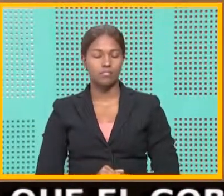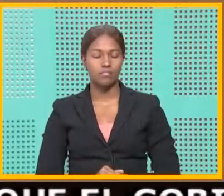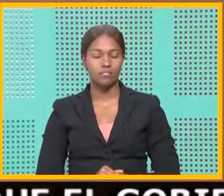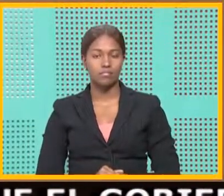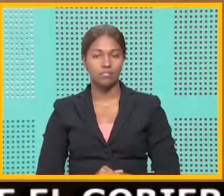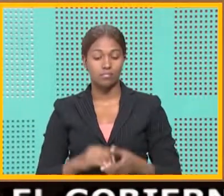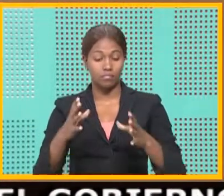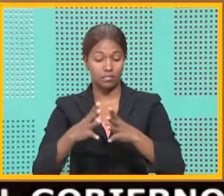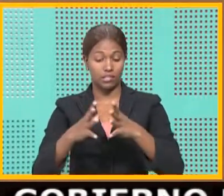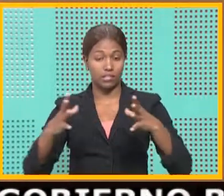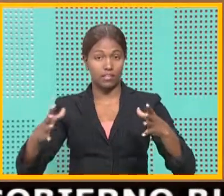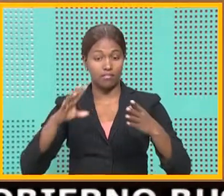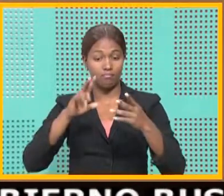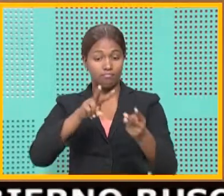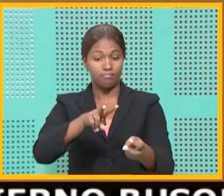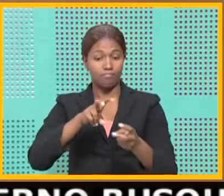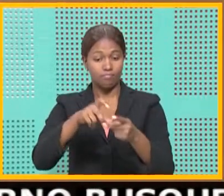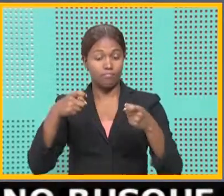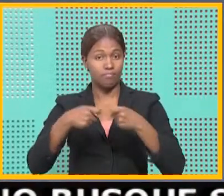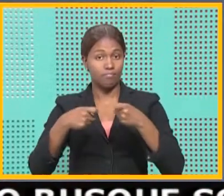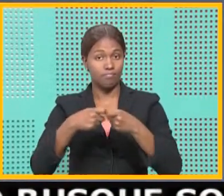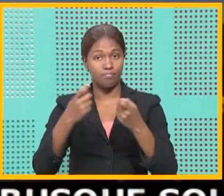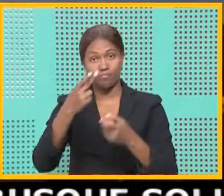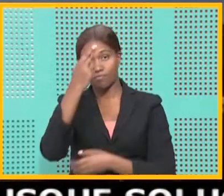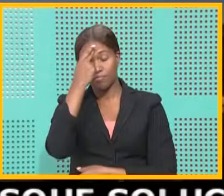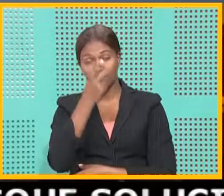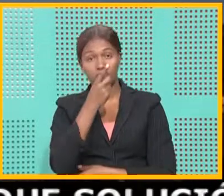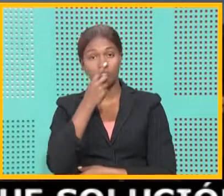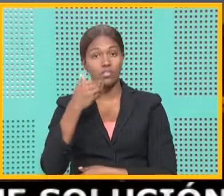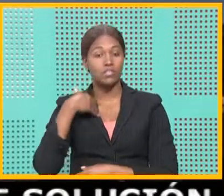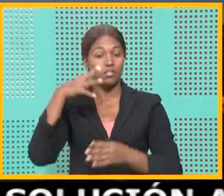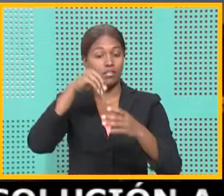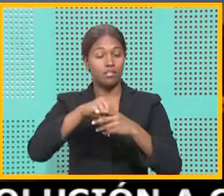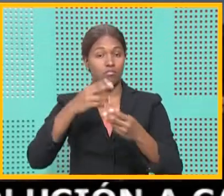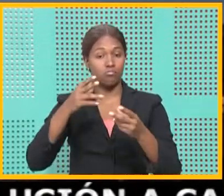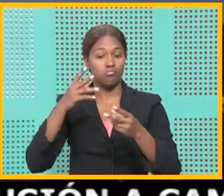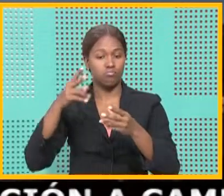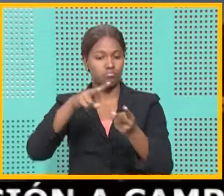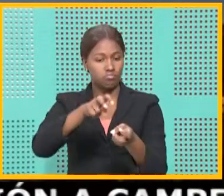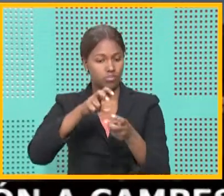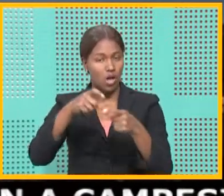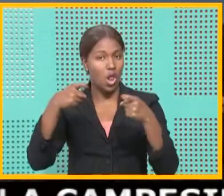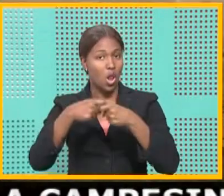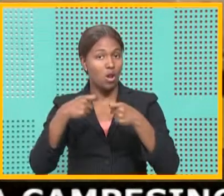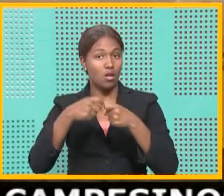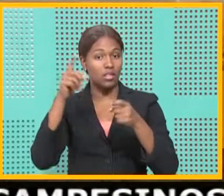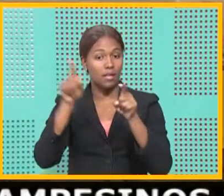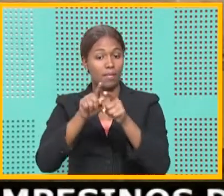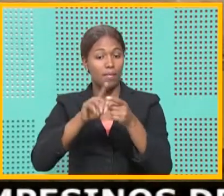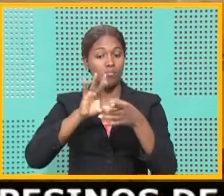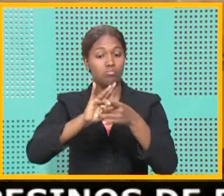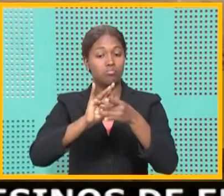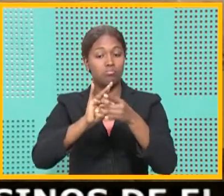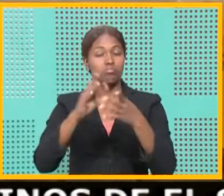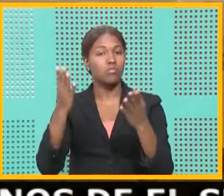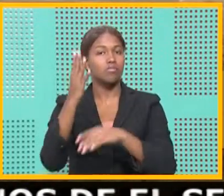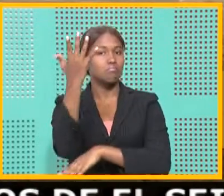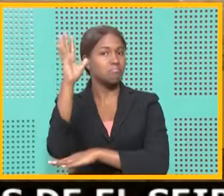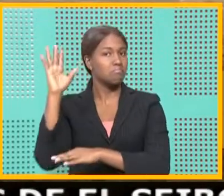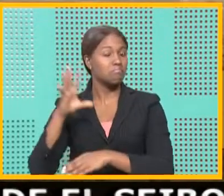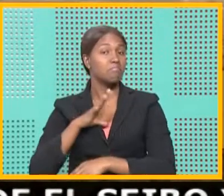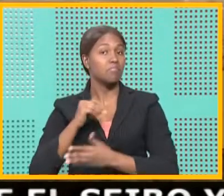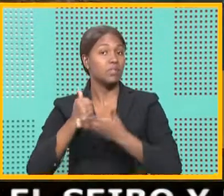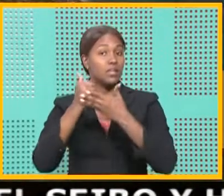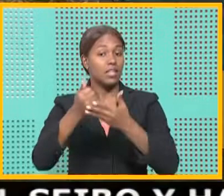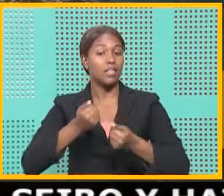Es que la ampliación de la matriz energética de República Dominicana con fuentes renovables, además de ser amigable con el medio ambiente, permite